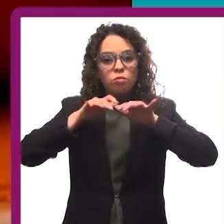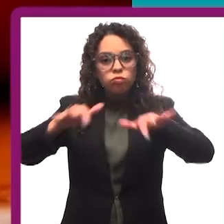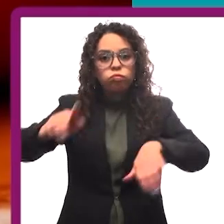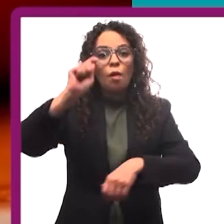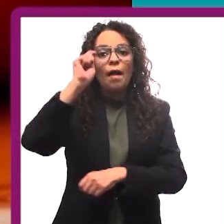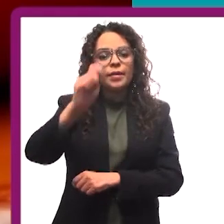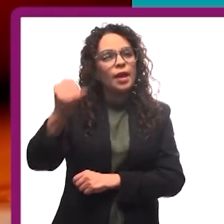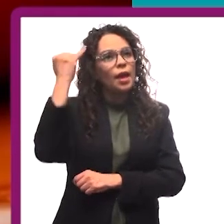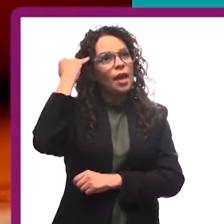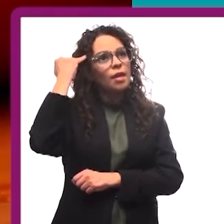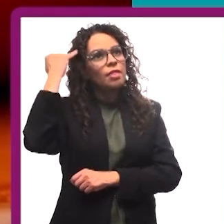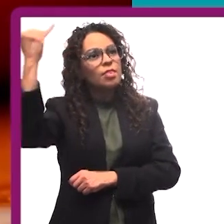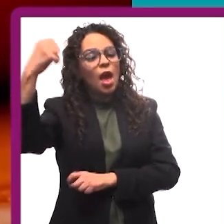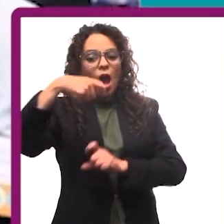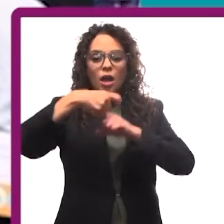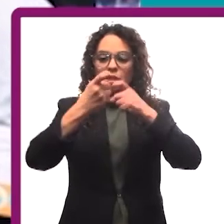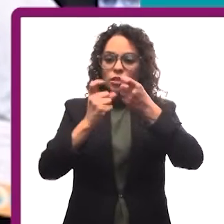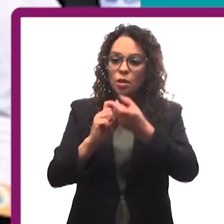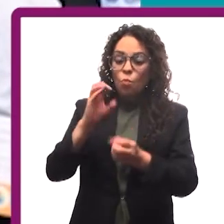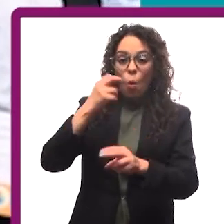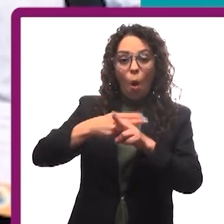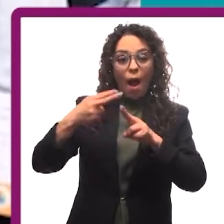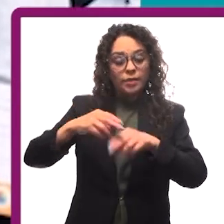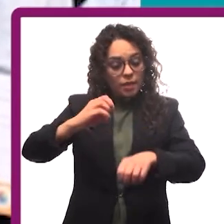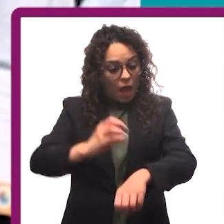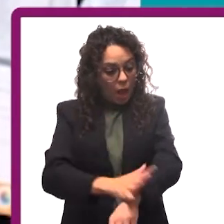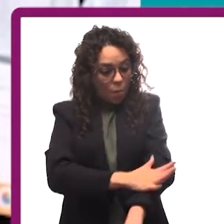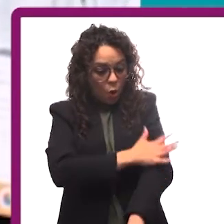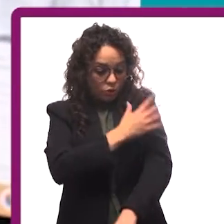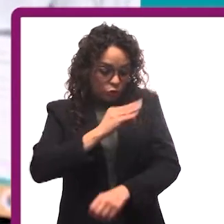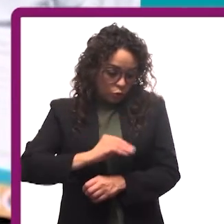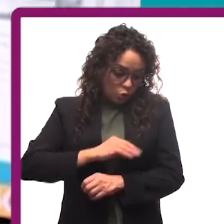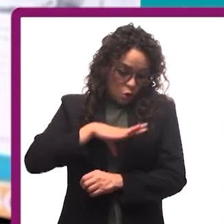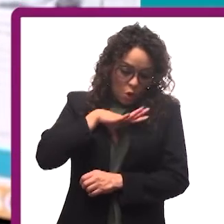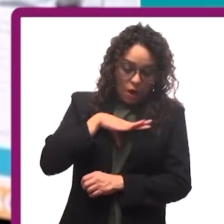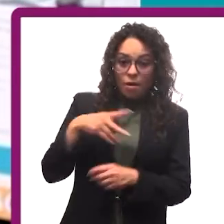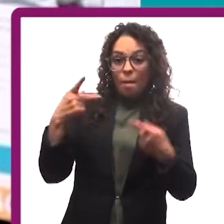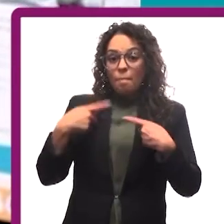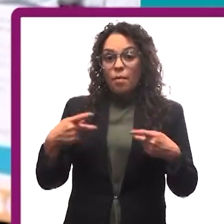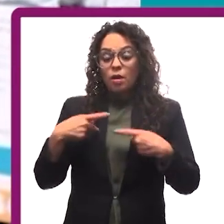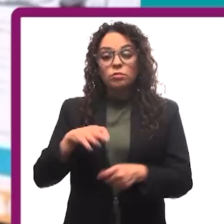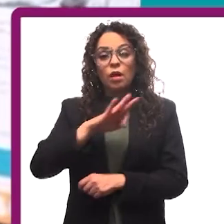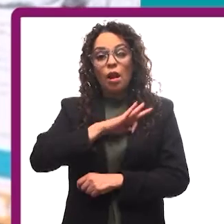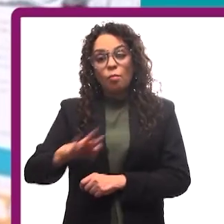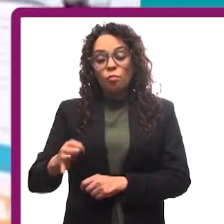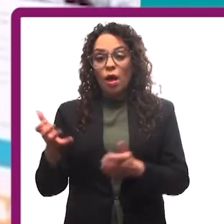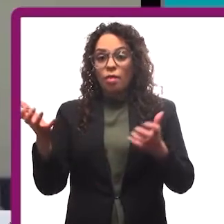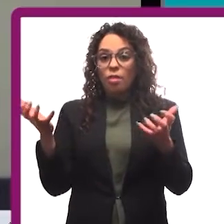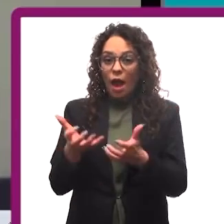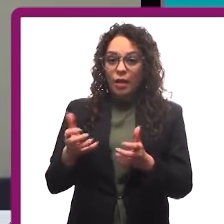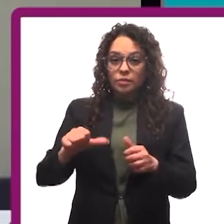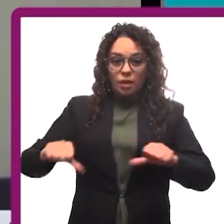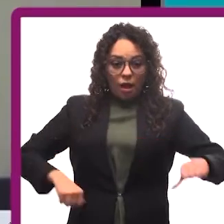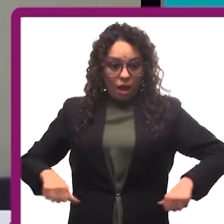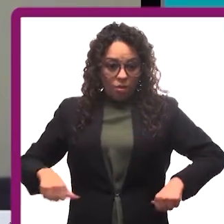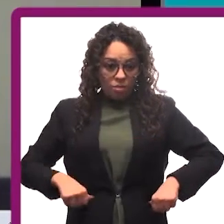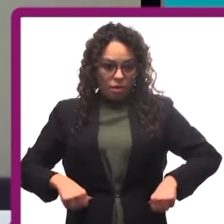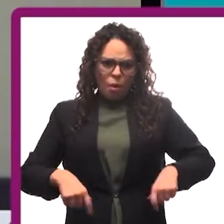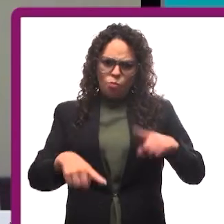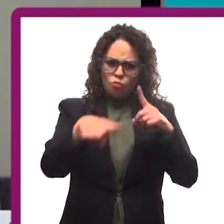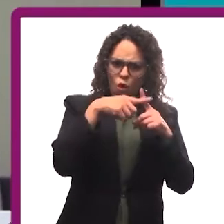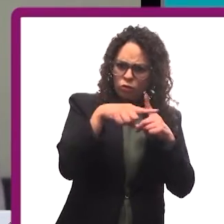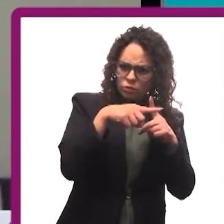de símbolos, incluso de emociones para que las personas tengan una actitud favorable, por ejemplo,